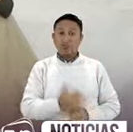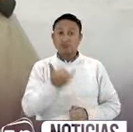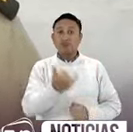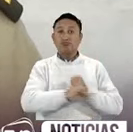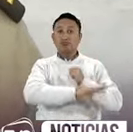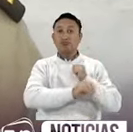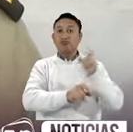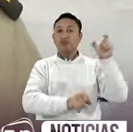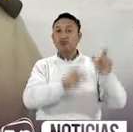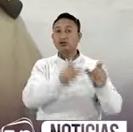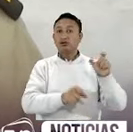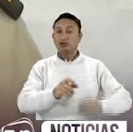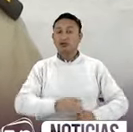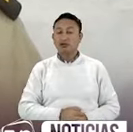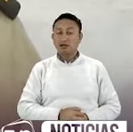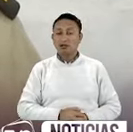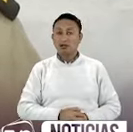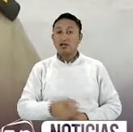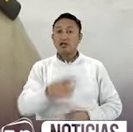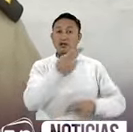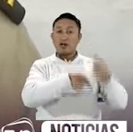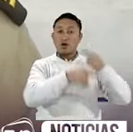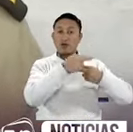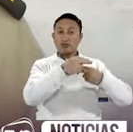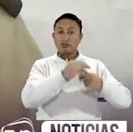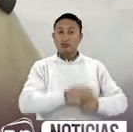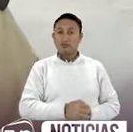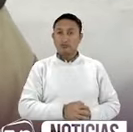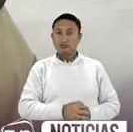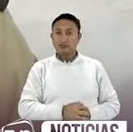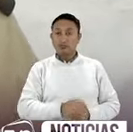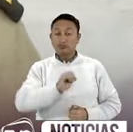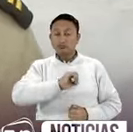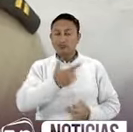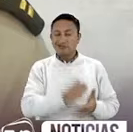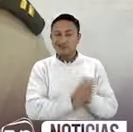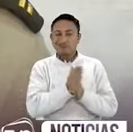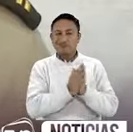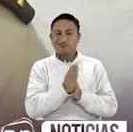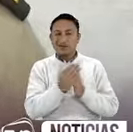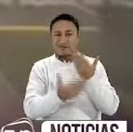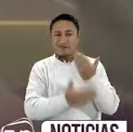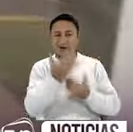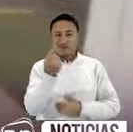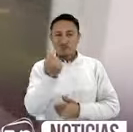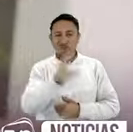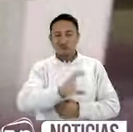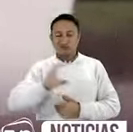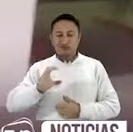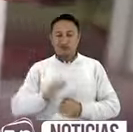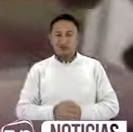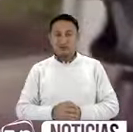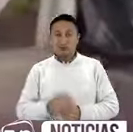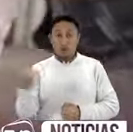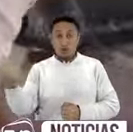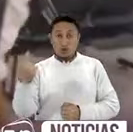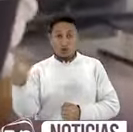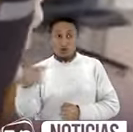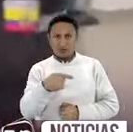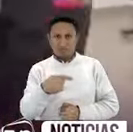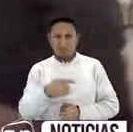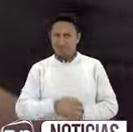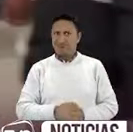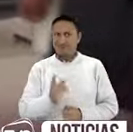a las personas de estas unidades económicas y de esa forma lucrarse ilícitamente. Pero no era lo único que se